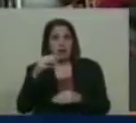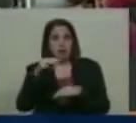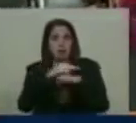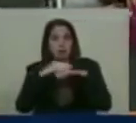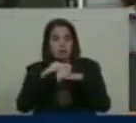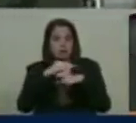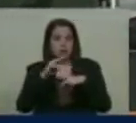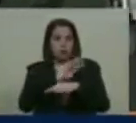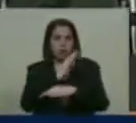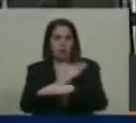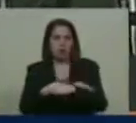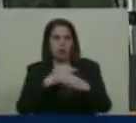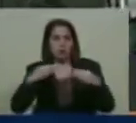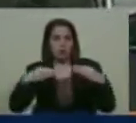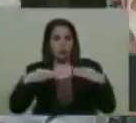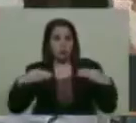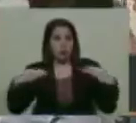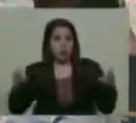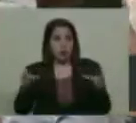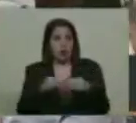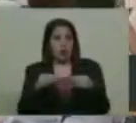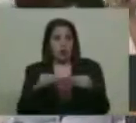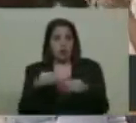y todas las mujeres del equipo nacional.